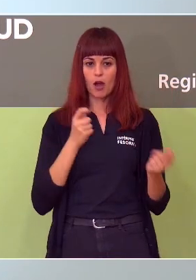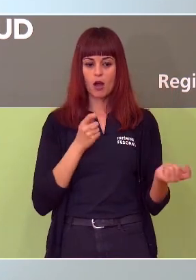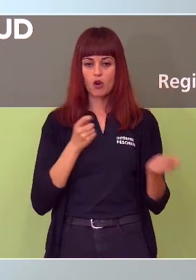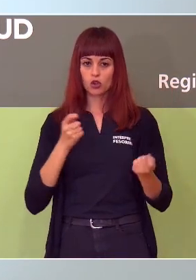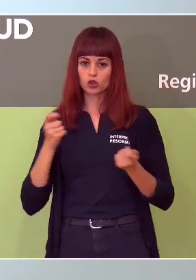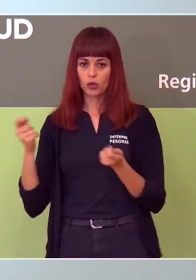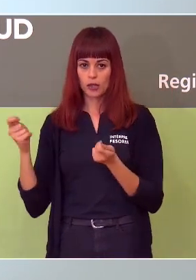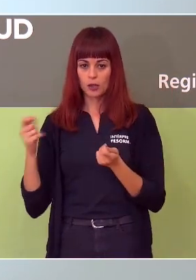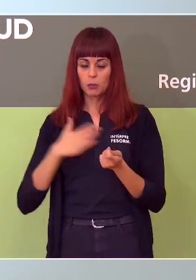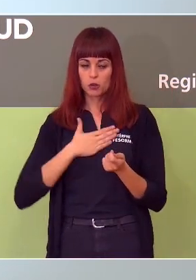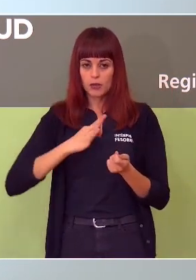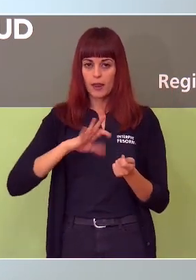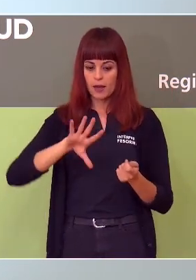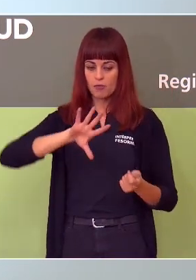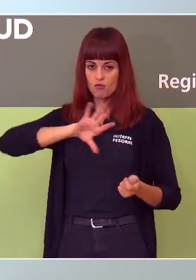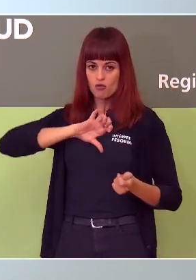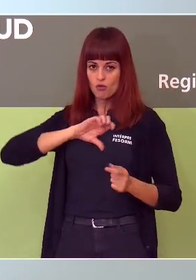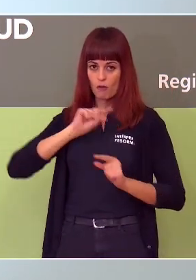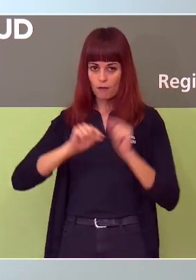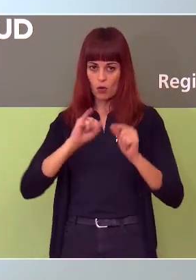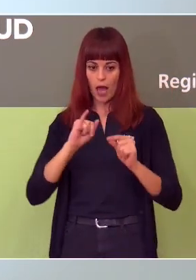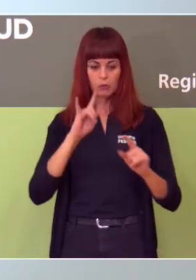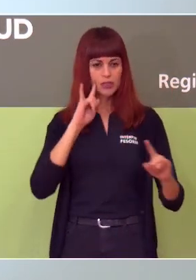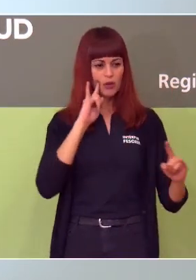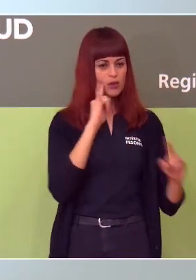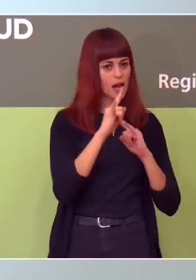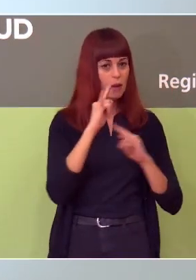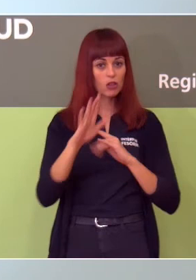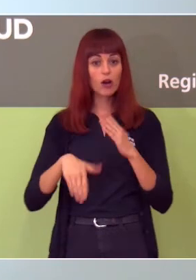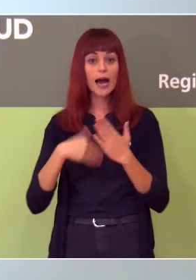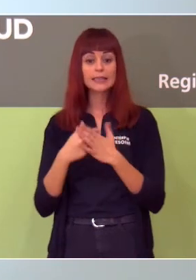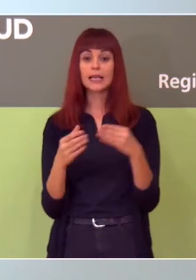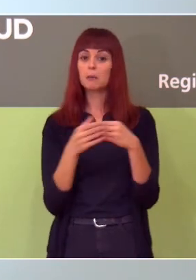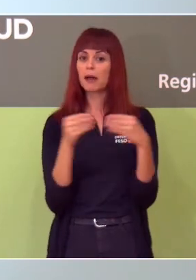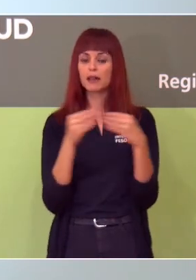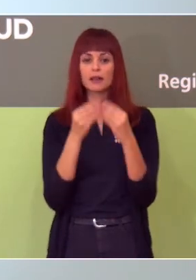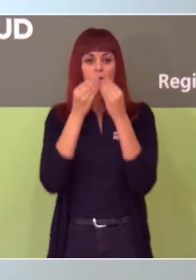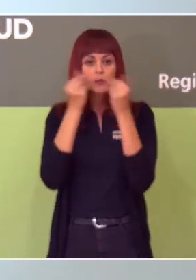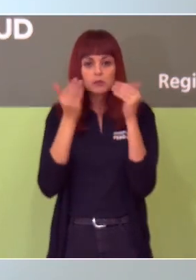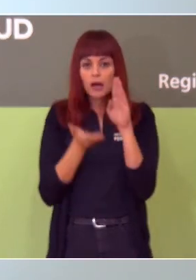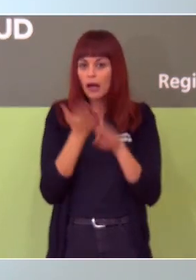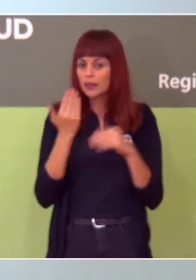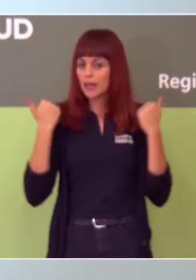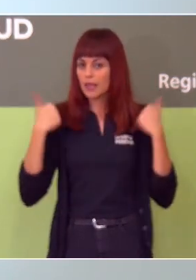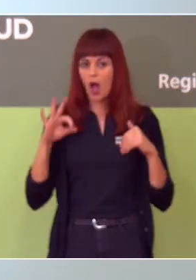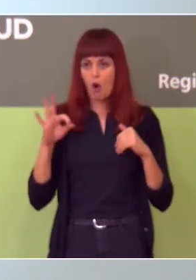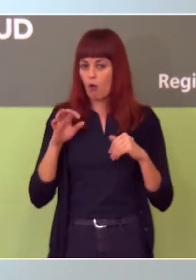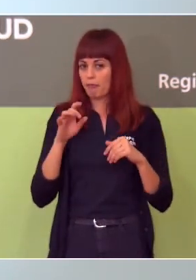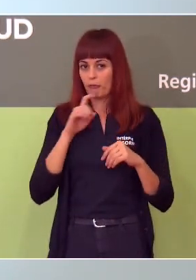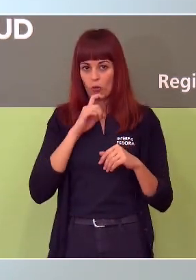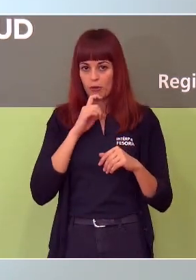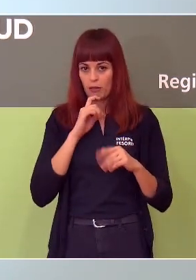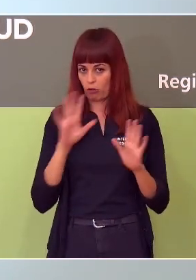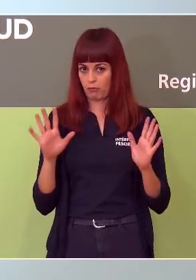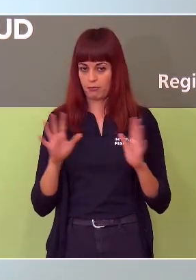todos los casos que teníamos posibles. Y se les ha estado llamando hasta que el paciente se ha curado o hasta que ha tenido cualquier complicación y se actúa en